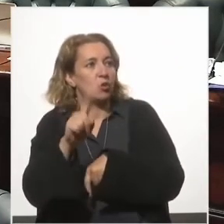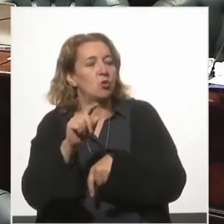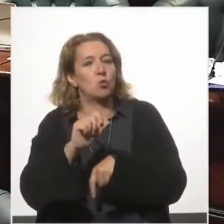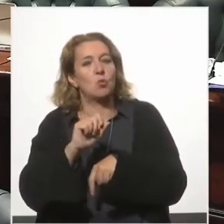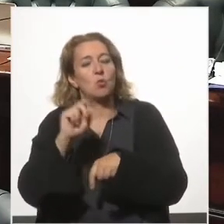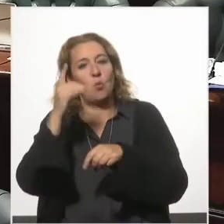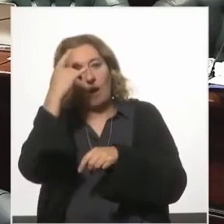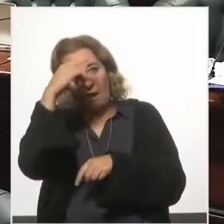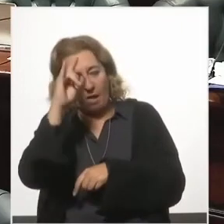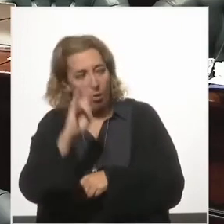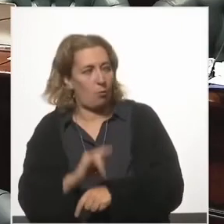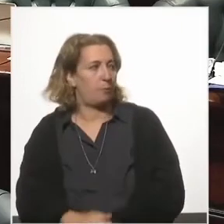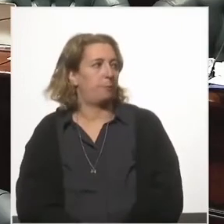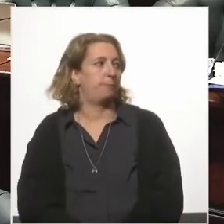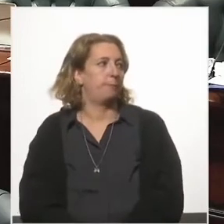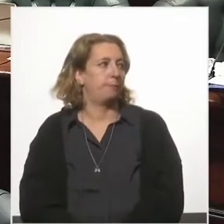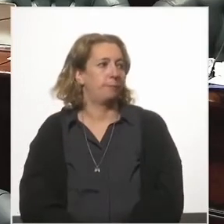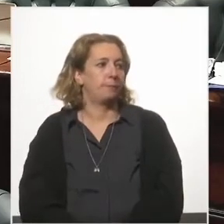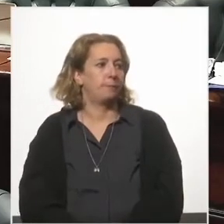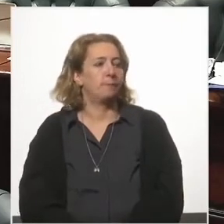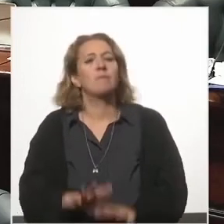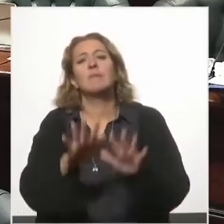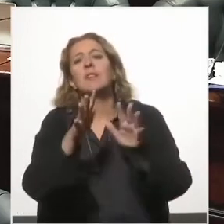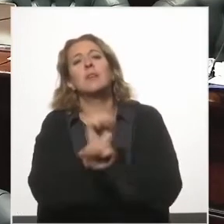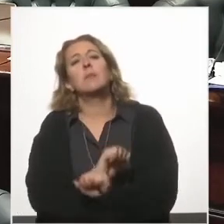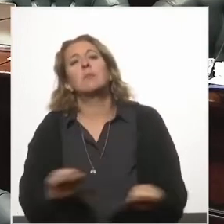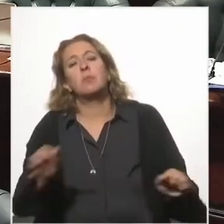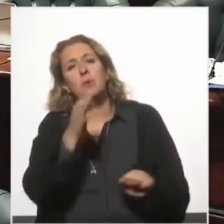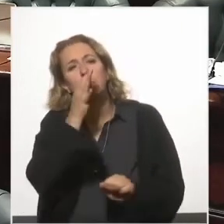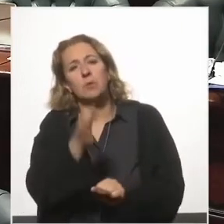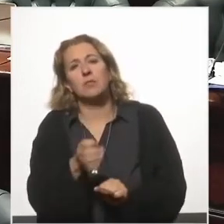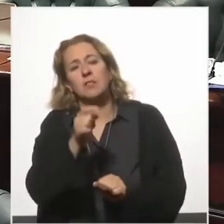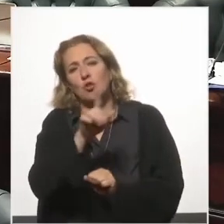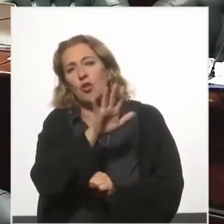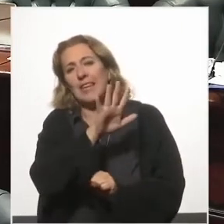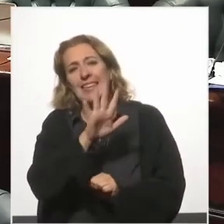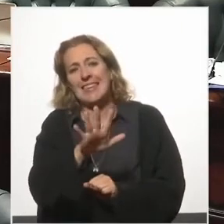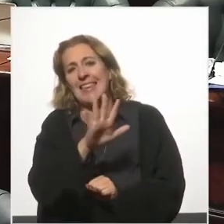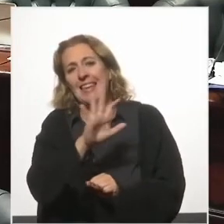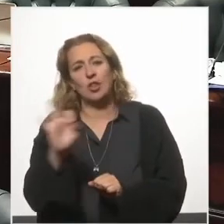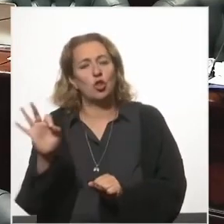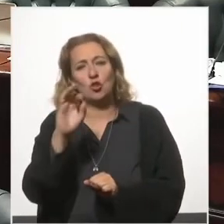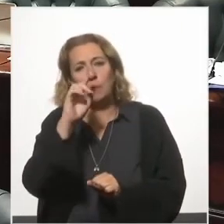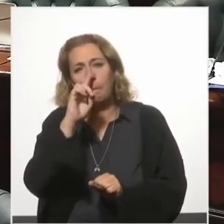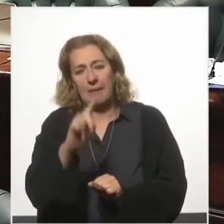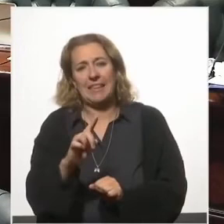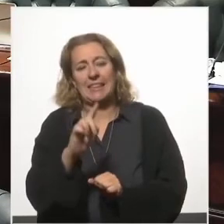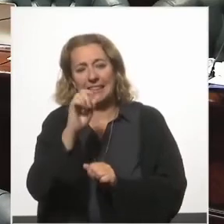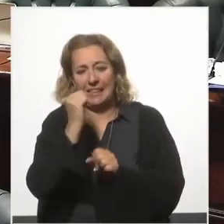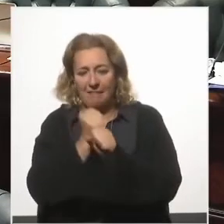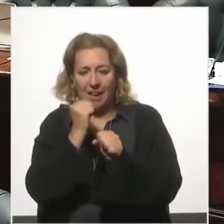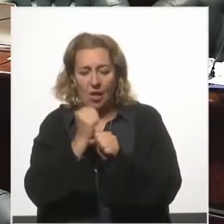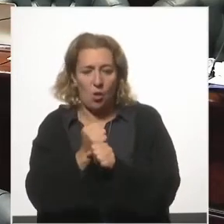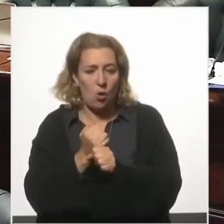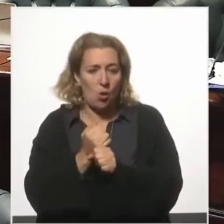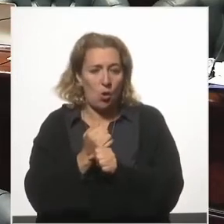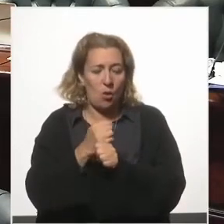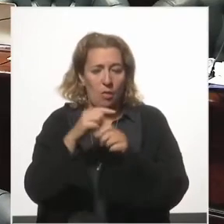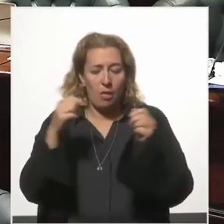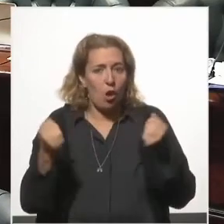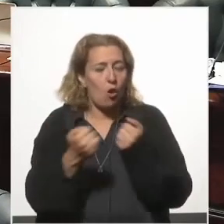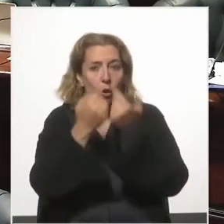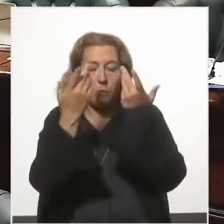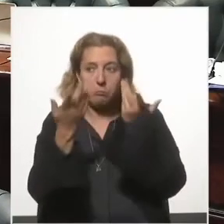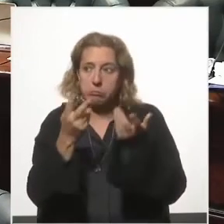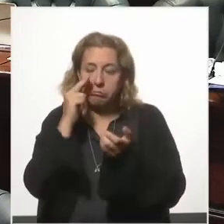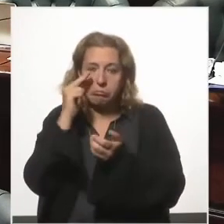ganados. ¿Qué podemos decir de esos 500.000 trabajadores que de un día para el otro aparecieron